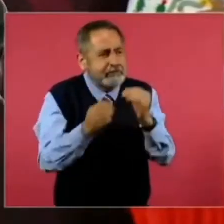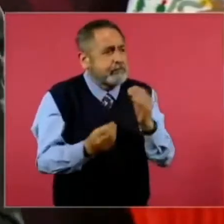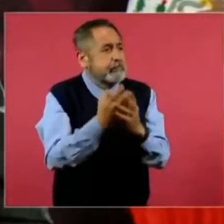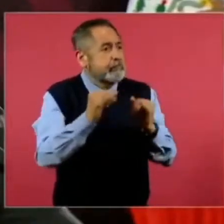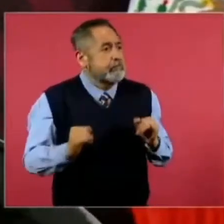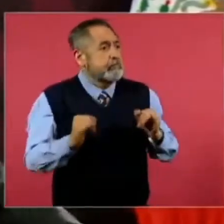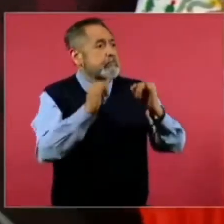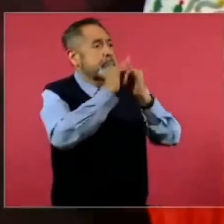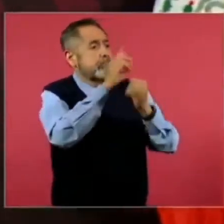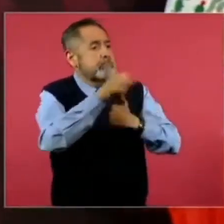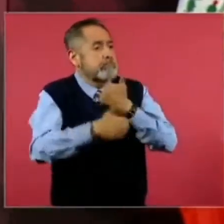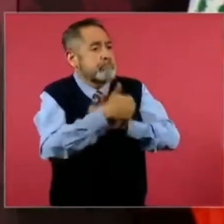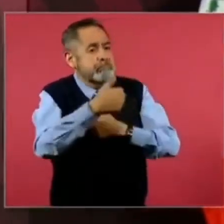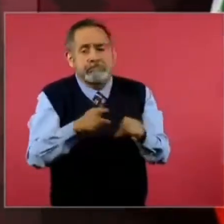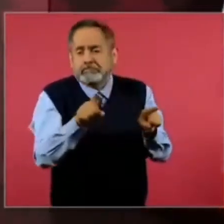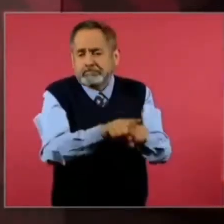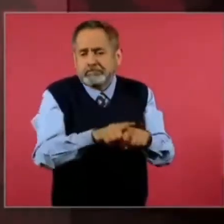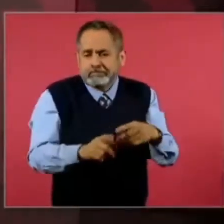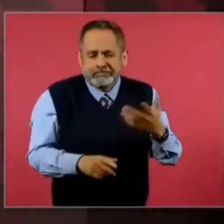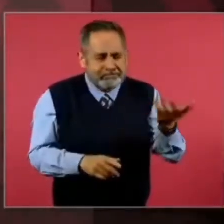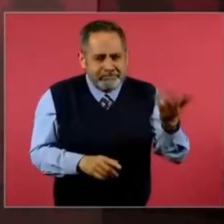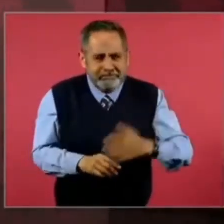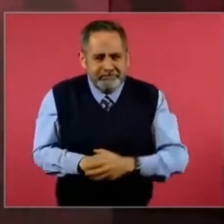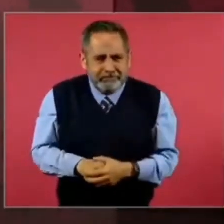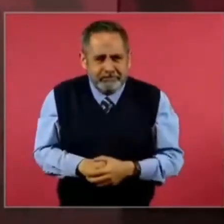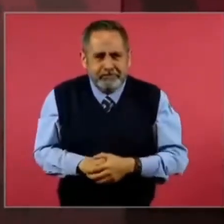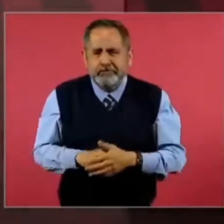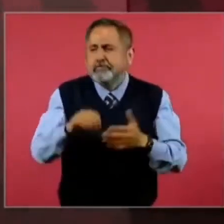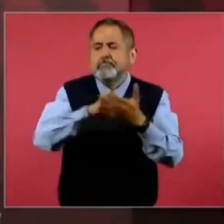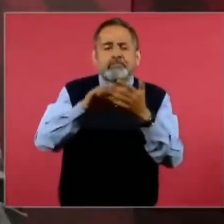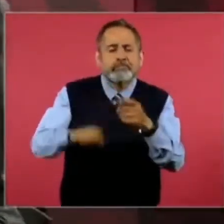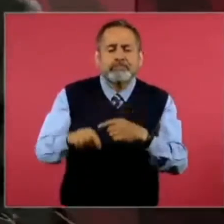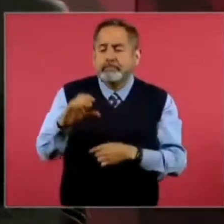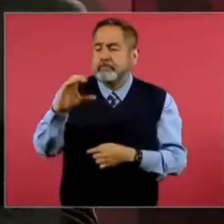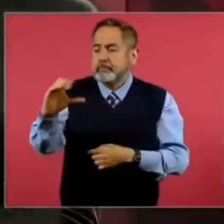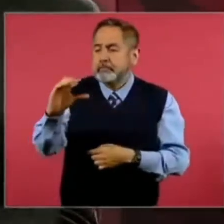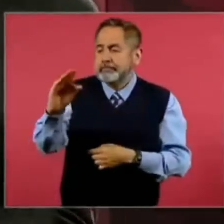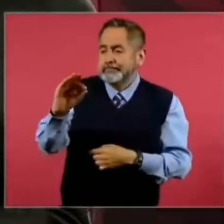porque si la Comisión Federal de Electricidad